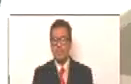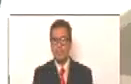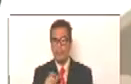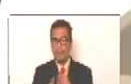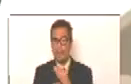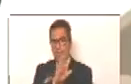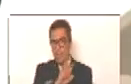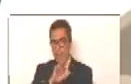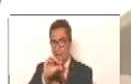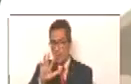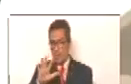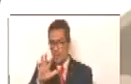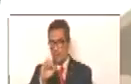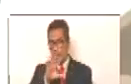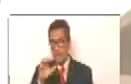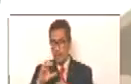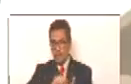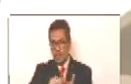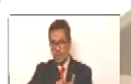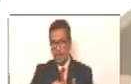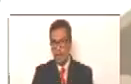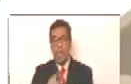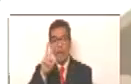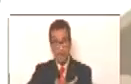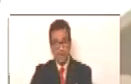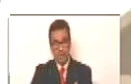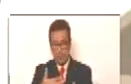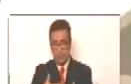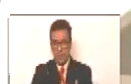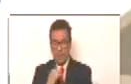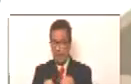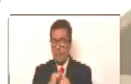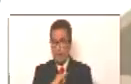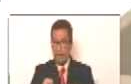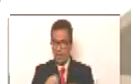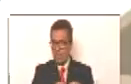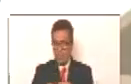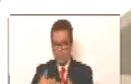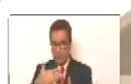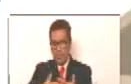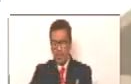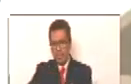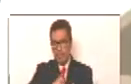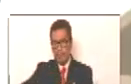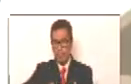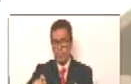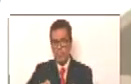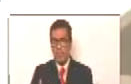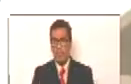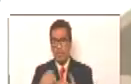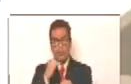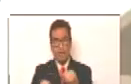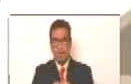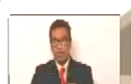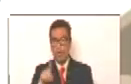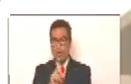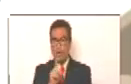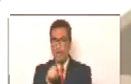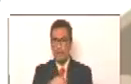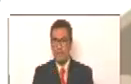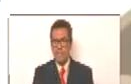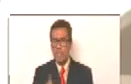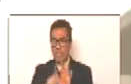55º, se sugiere aprobar la disposición final, quedando redactada de la manera siguiente: disposición final única. Esta ley